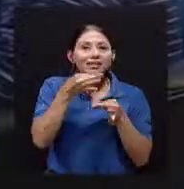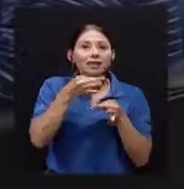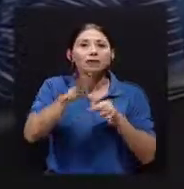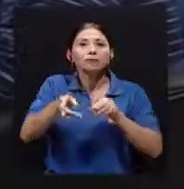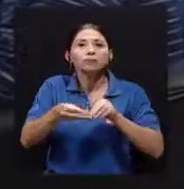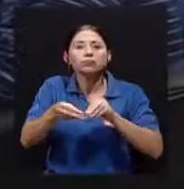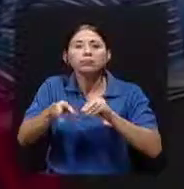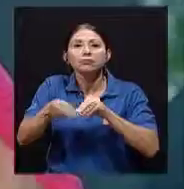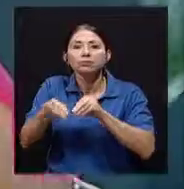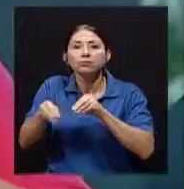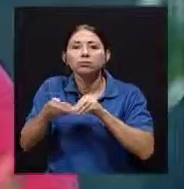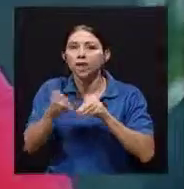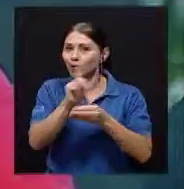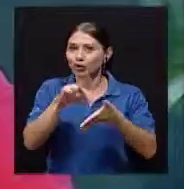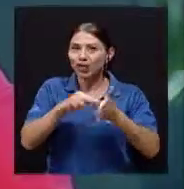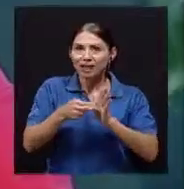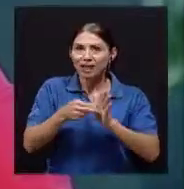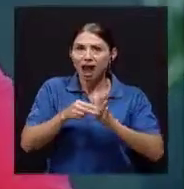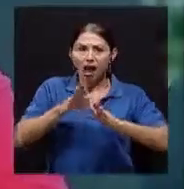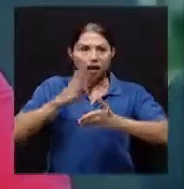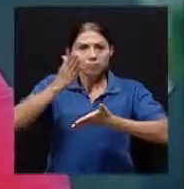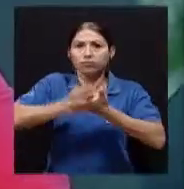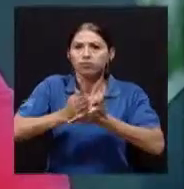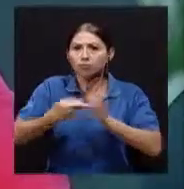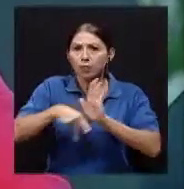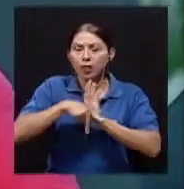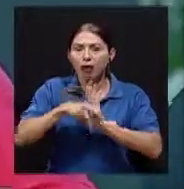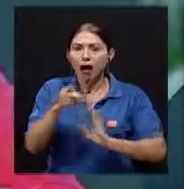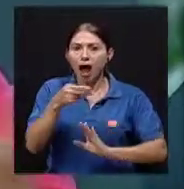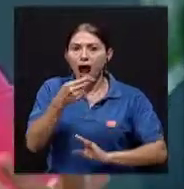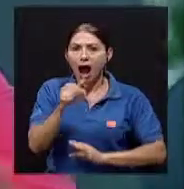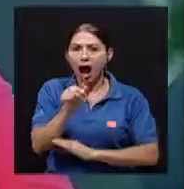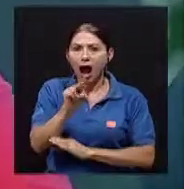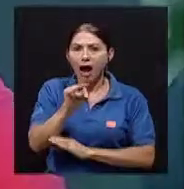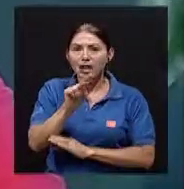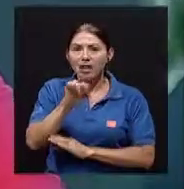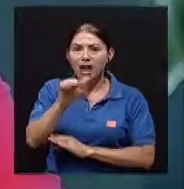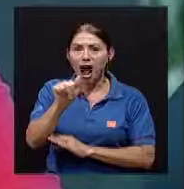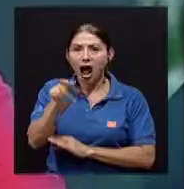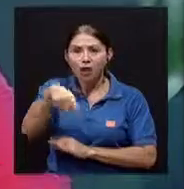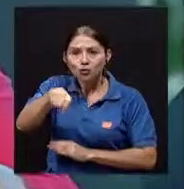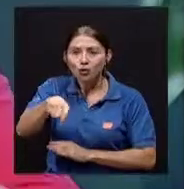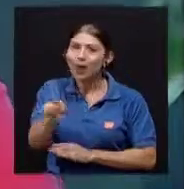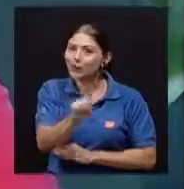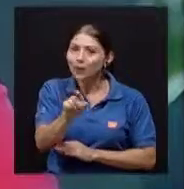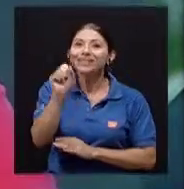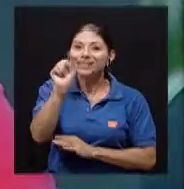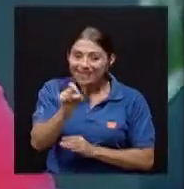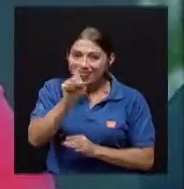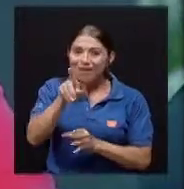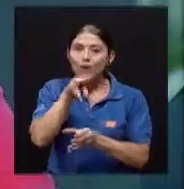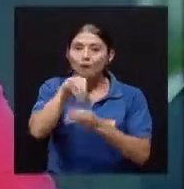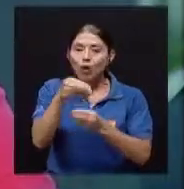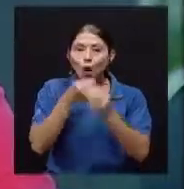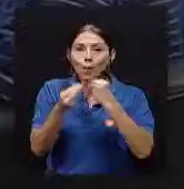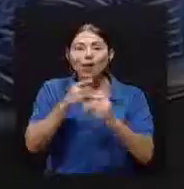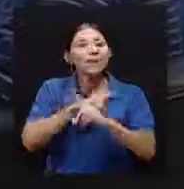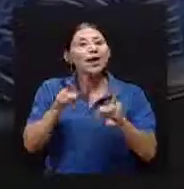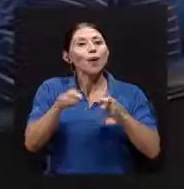es que no hay que comer harinas, las harinas tienen que estar y el azúcar también en la dieta, pero de una manera controlada, y esa es la parte importante. Tal